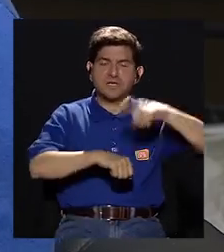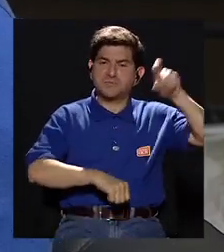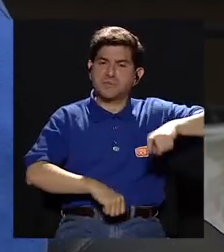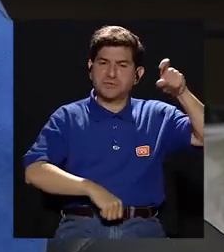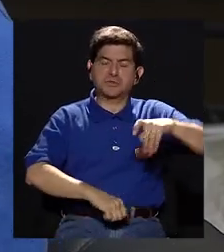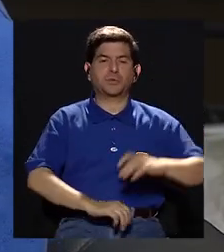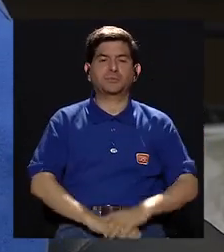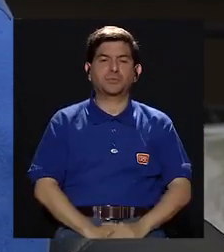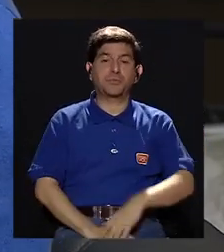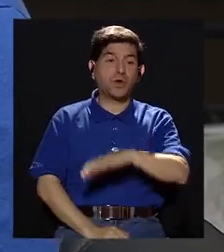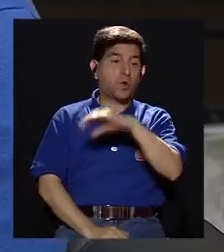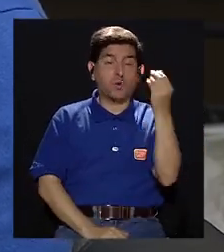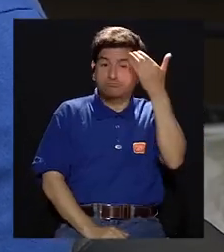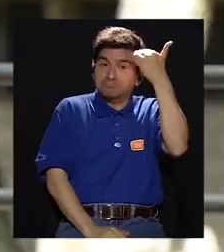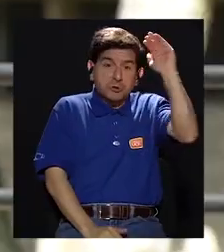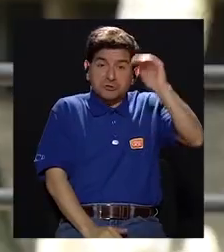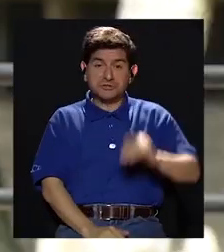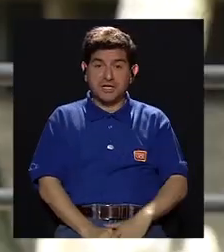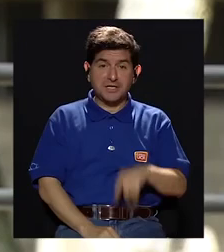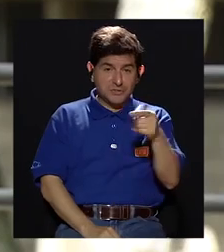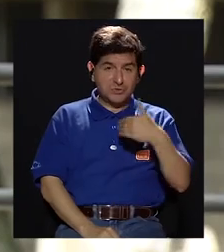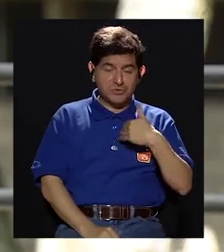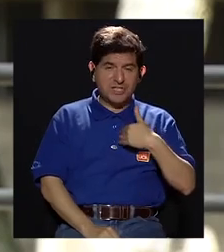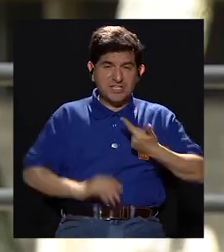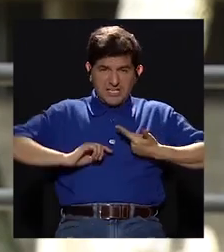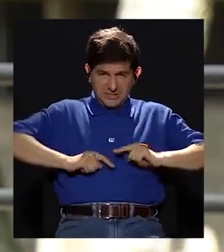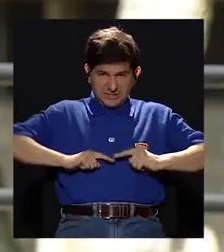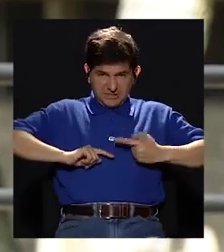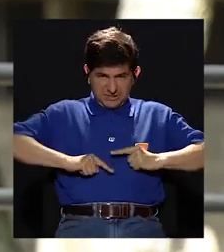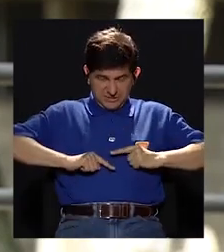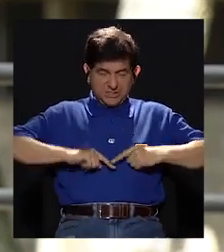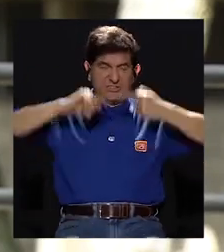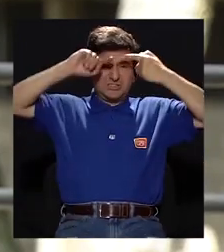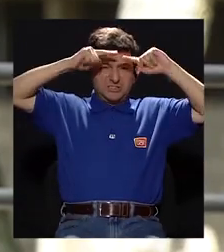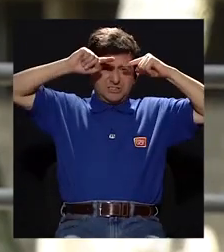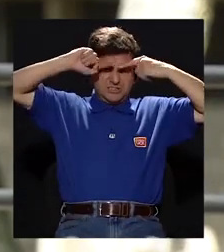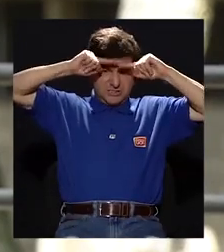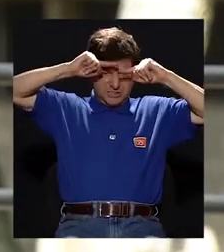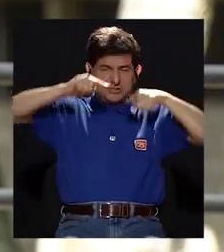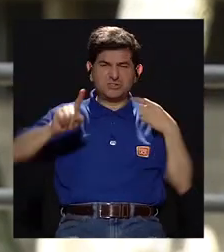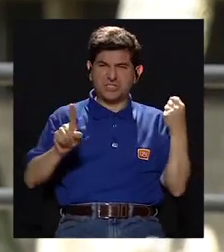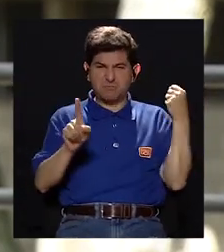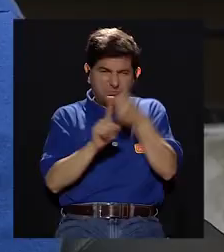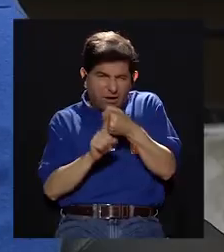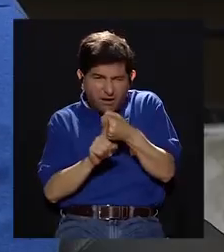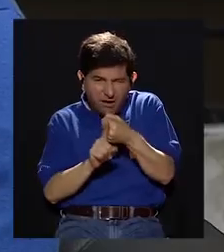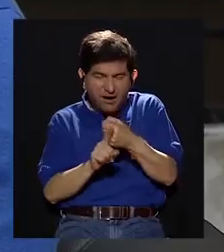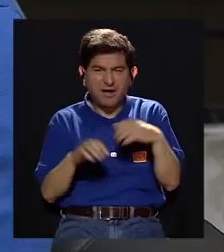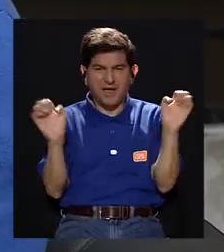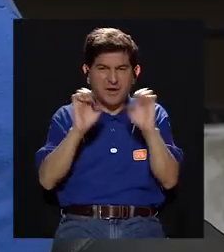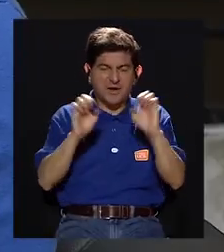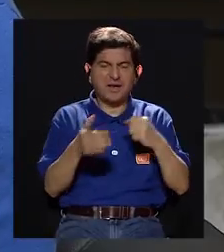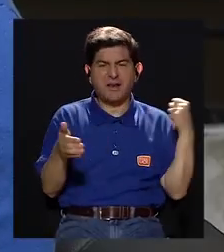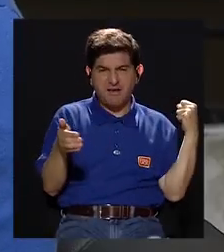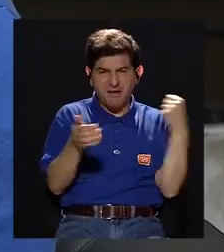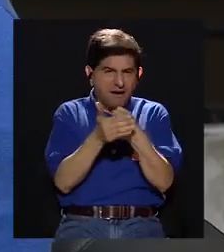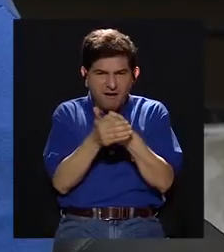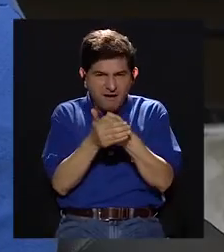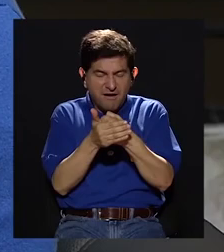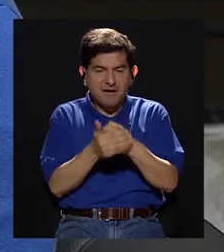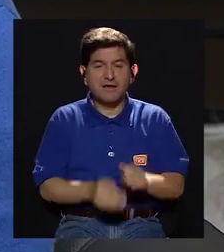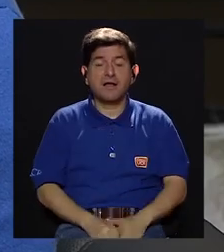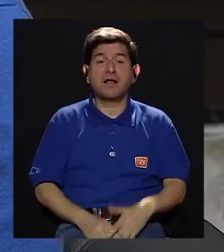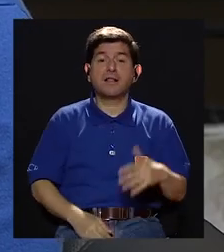se necesite en el momento. O, no sé, si tenés dolor de estómago, dolor de cabeza, te golpeaste, una emergencia,